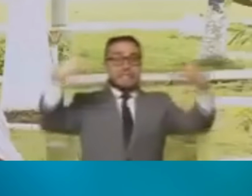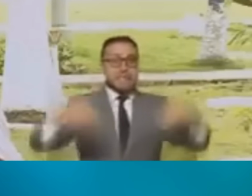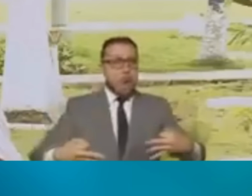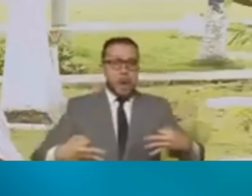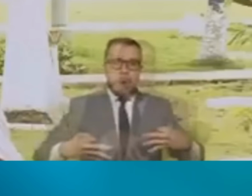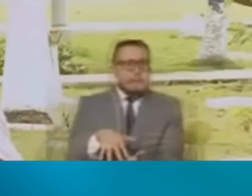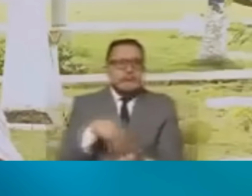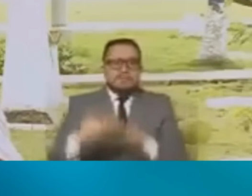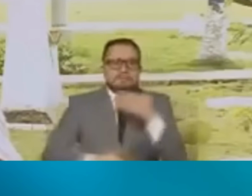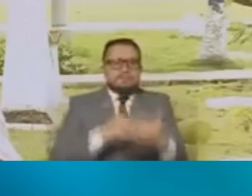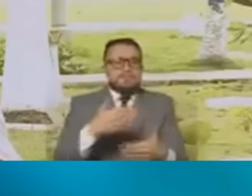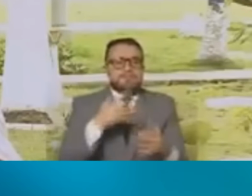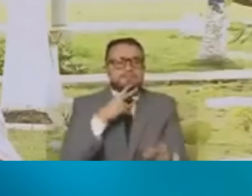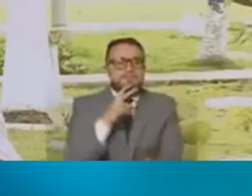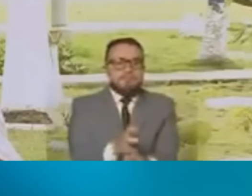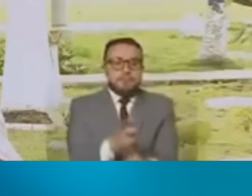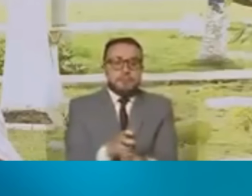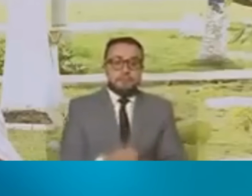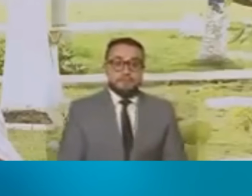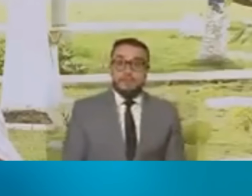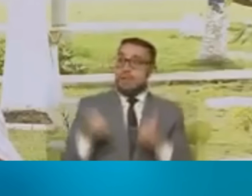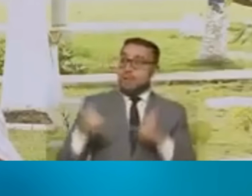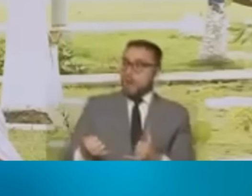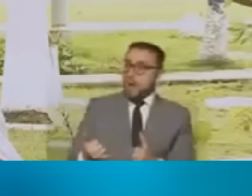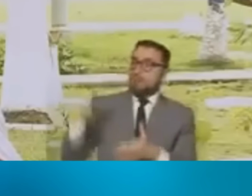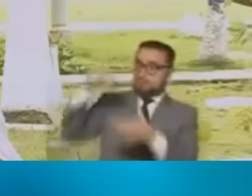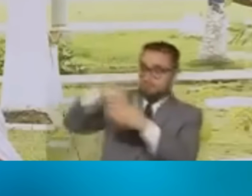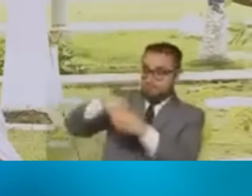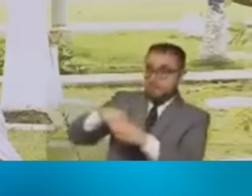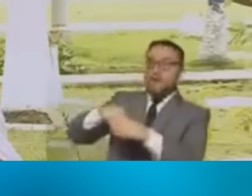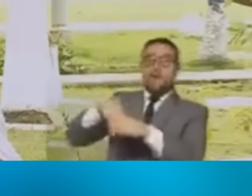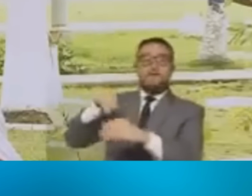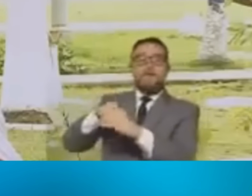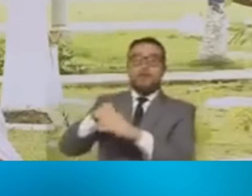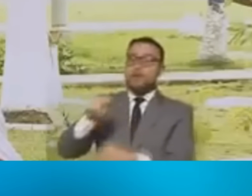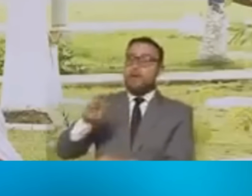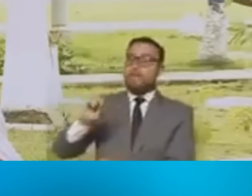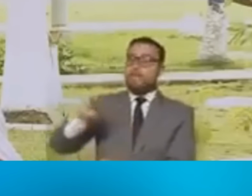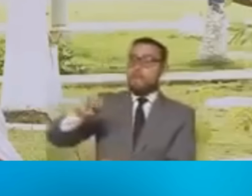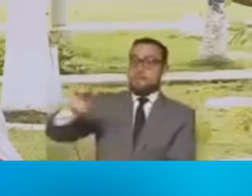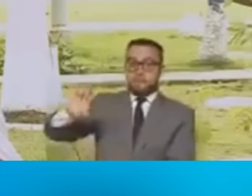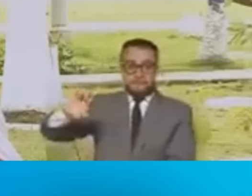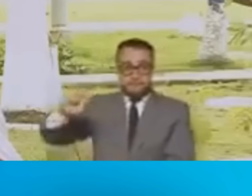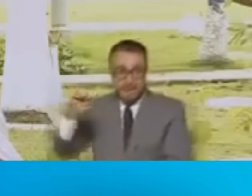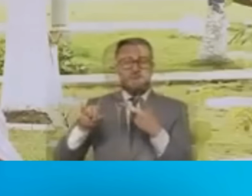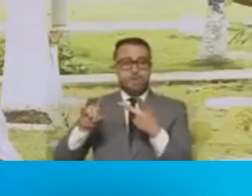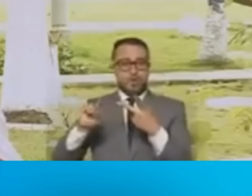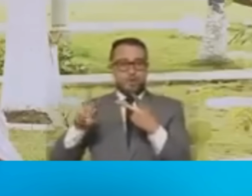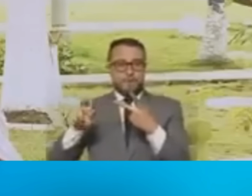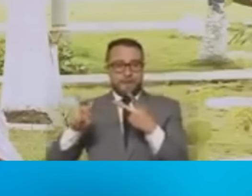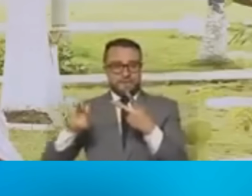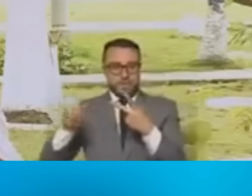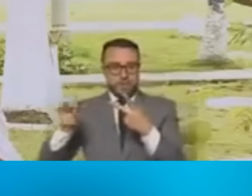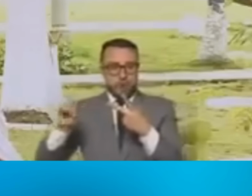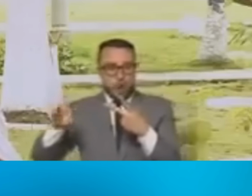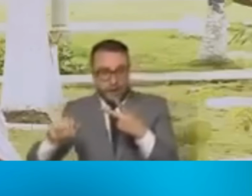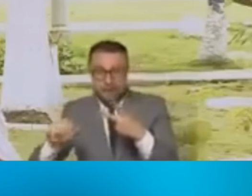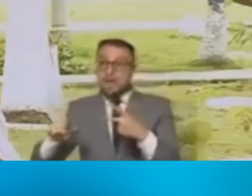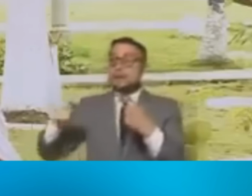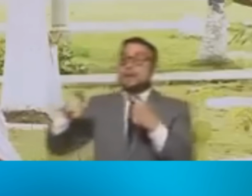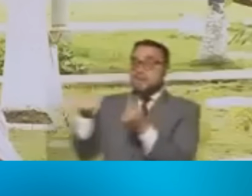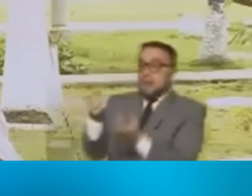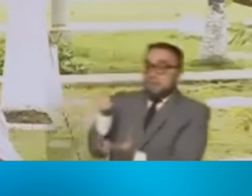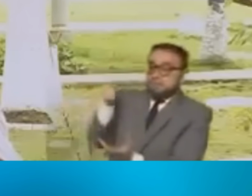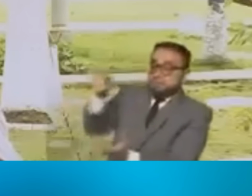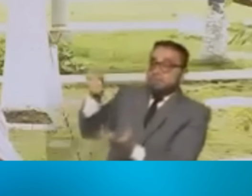inseguridad ciudadana. En estos momentos me enfrento a los anillos de la corrupción del FOMAC y la FIDU Previsora. Billones de pesos de